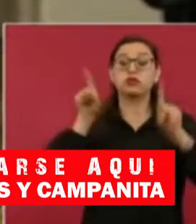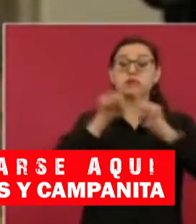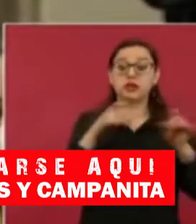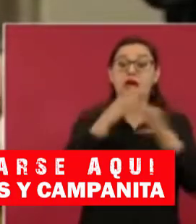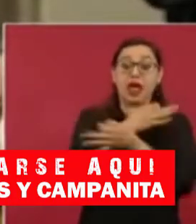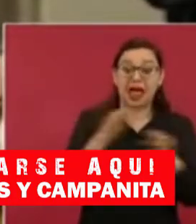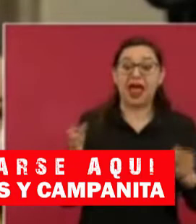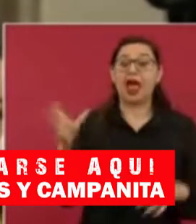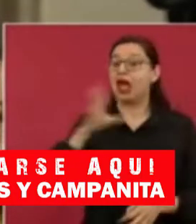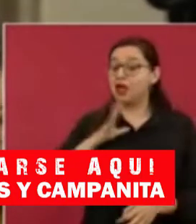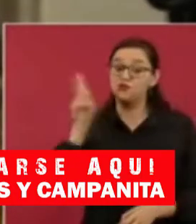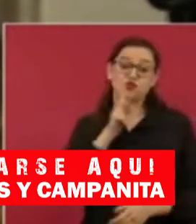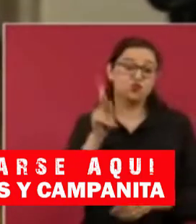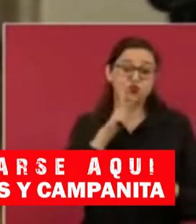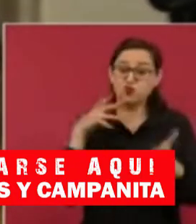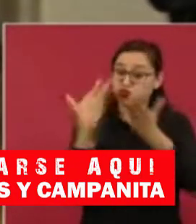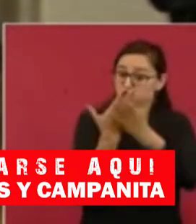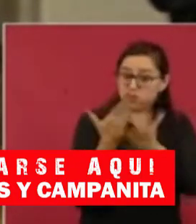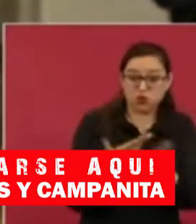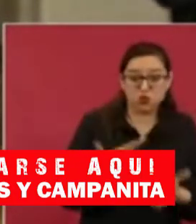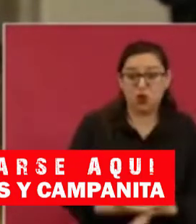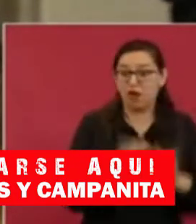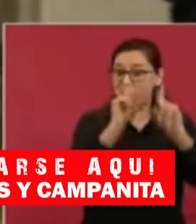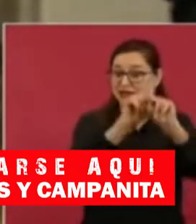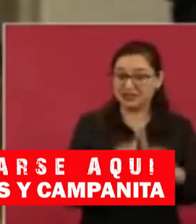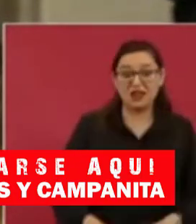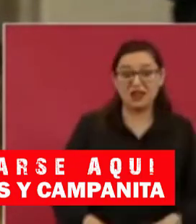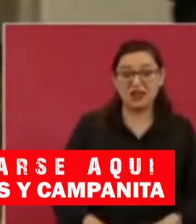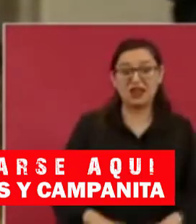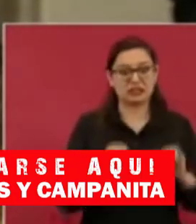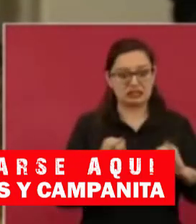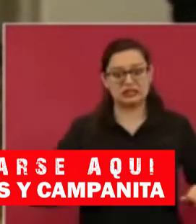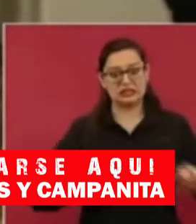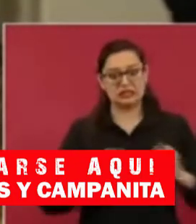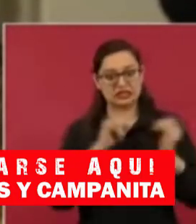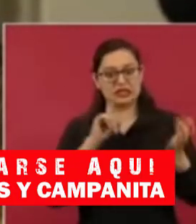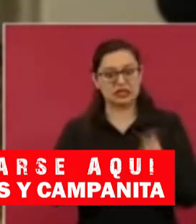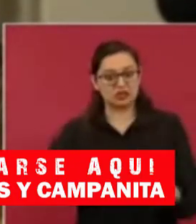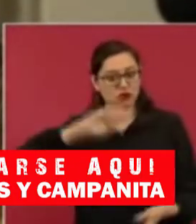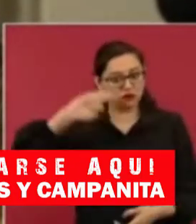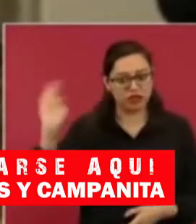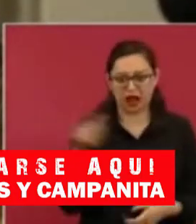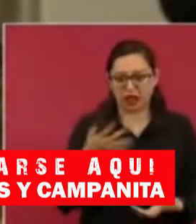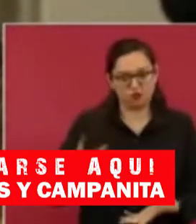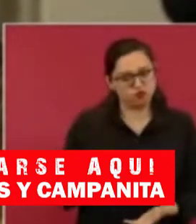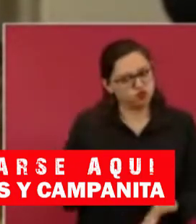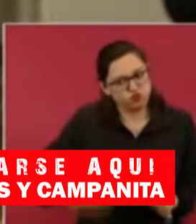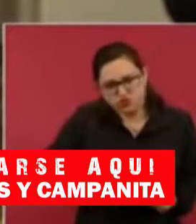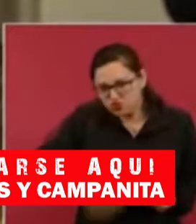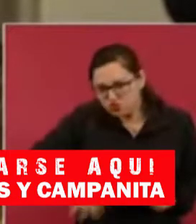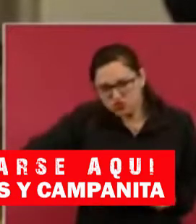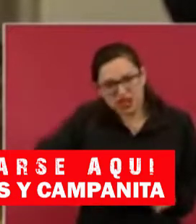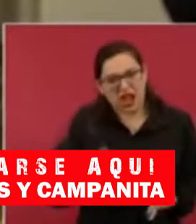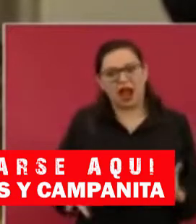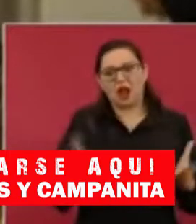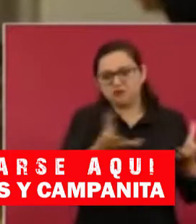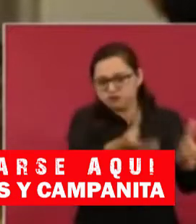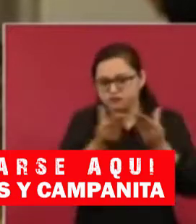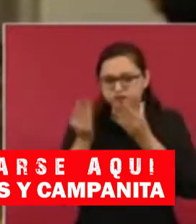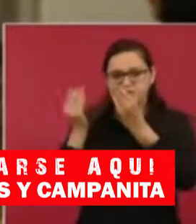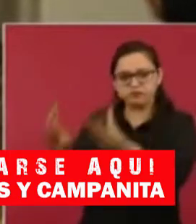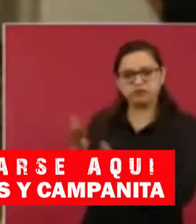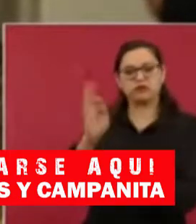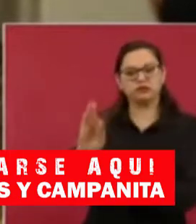los archivos de las diversas instituciones federales que participaron en esta operación de Estado para entregarlas a